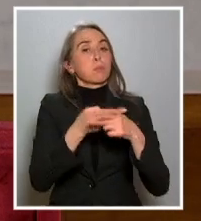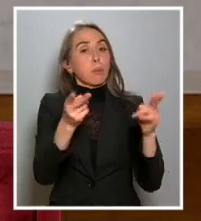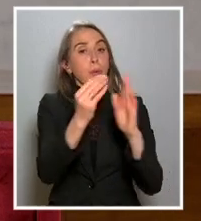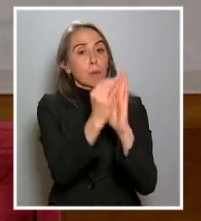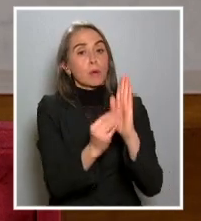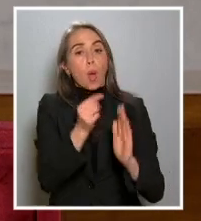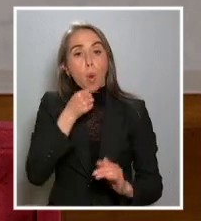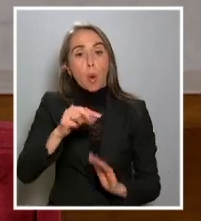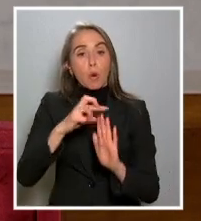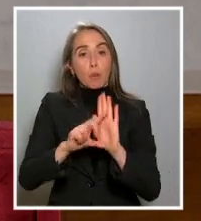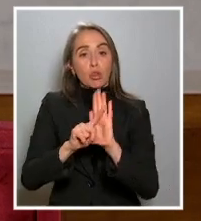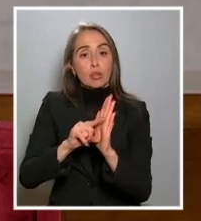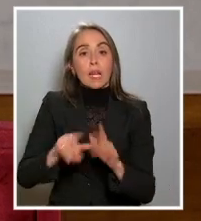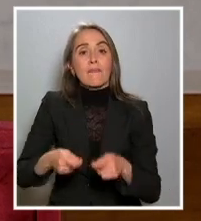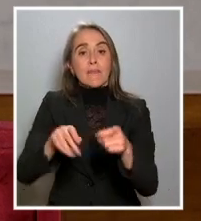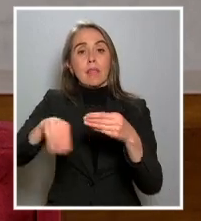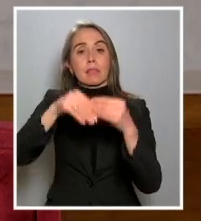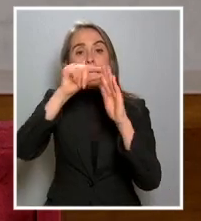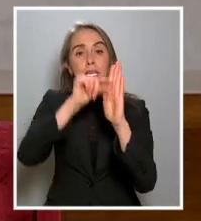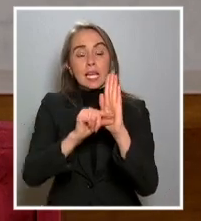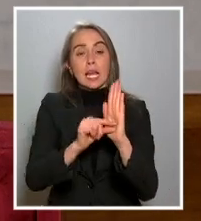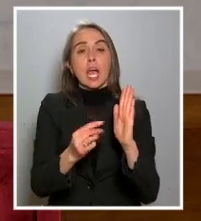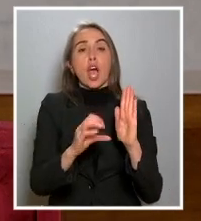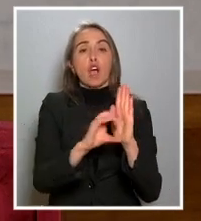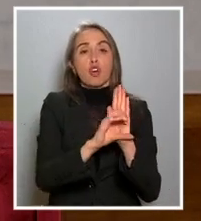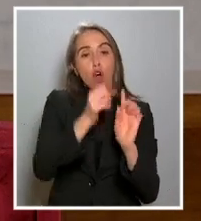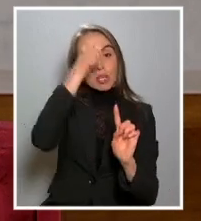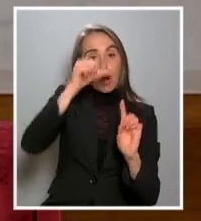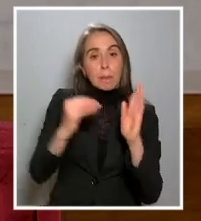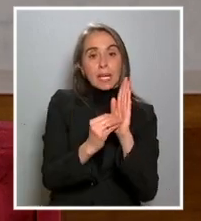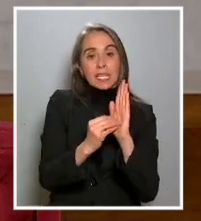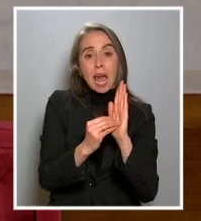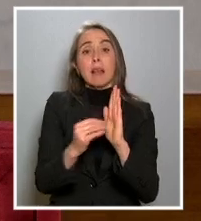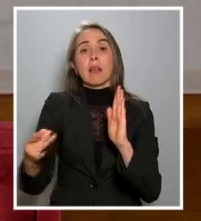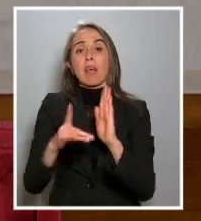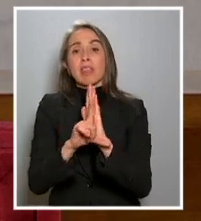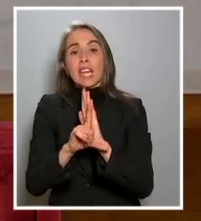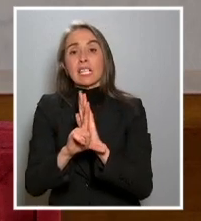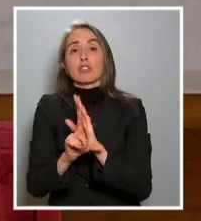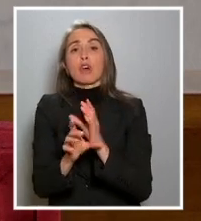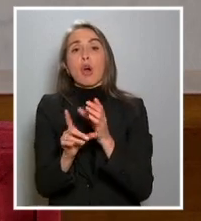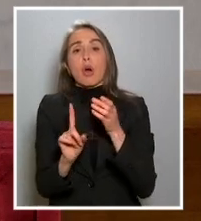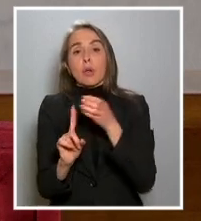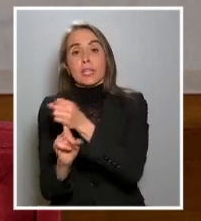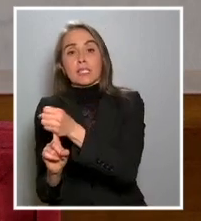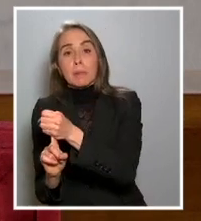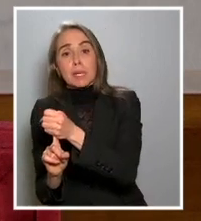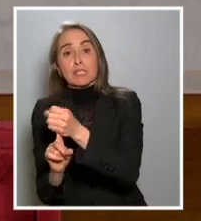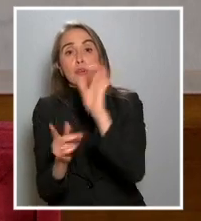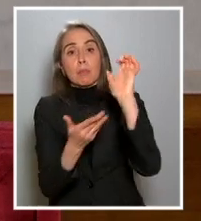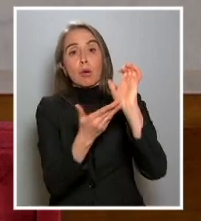ingresaremos indicaciones a la iniciativa que tipifica los delitos de desaparición forzada y de ejecución extralegal.